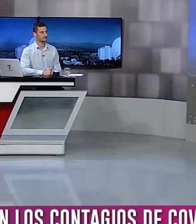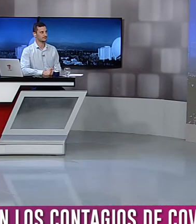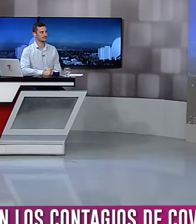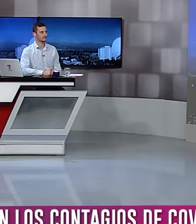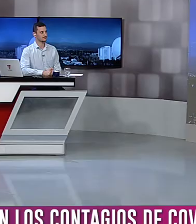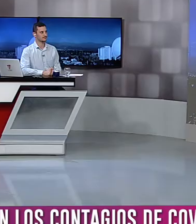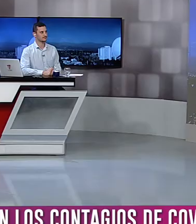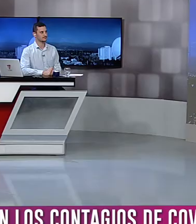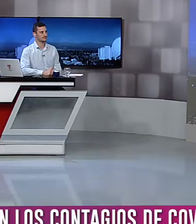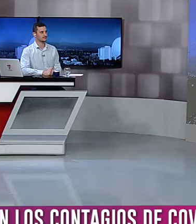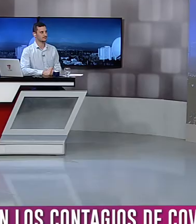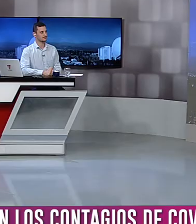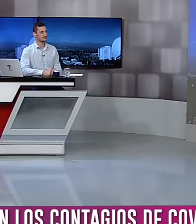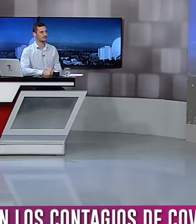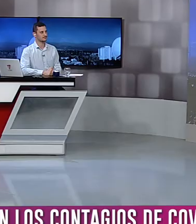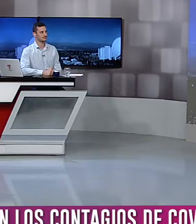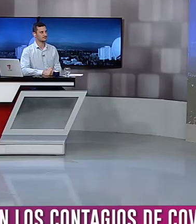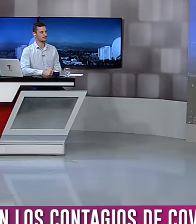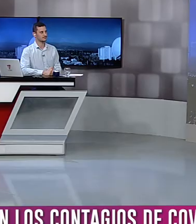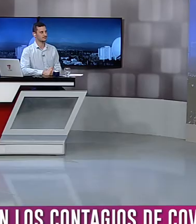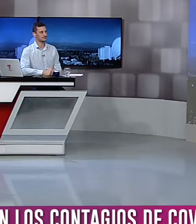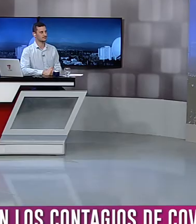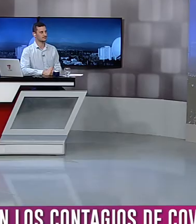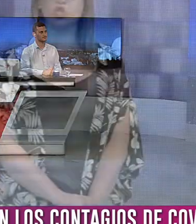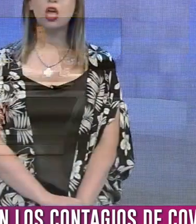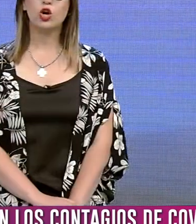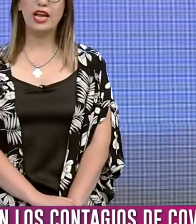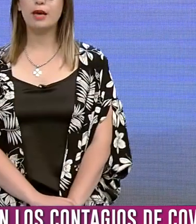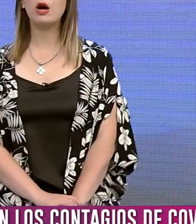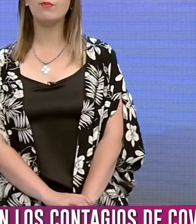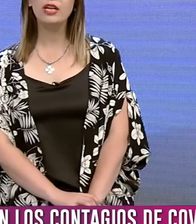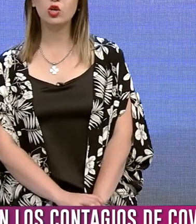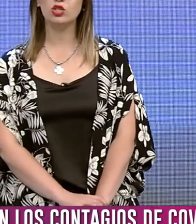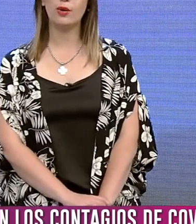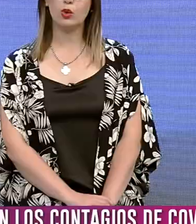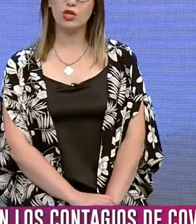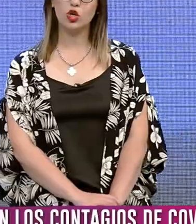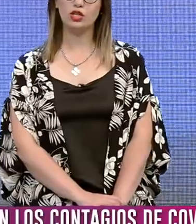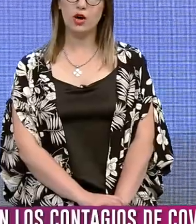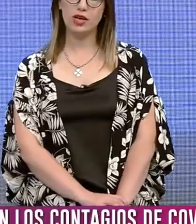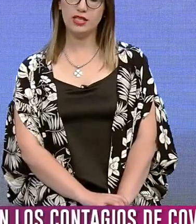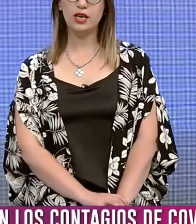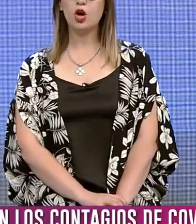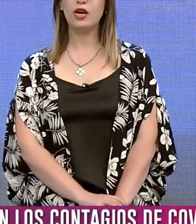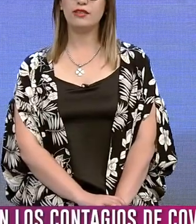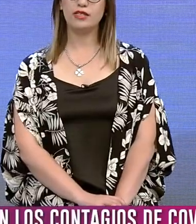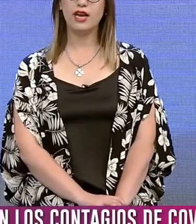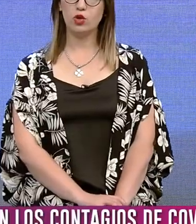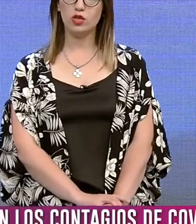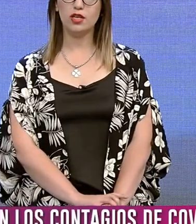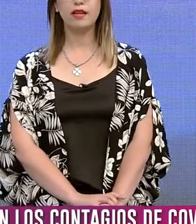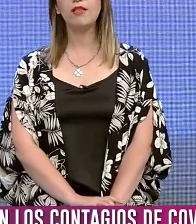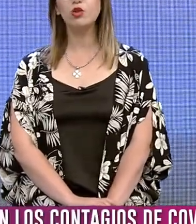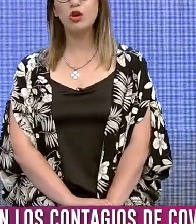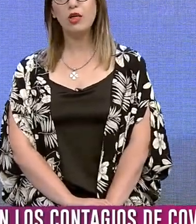de la vacunación y de todo lo que provoca estar correctamente vacunados con el esquema completo de vacunación y ahora sí con la tercera